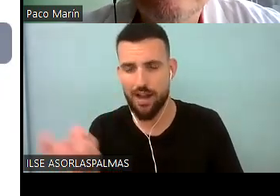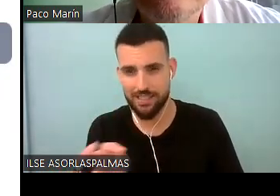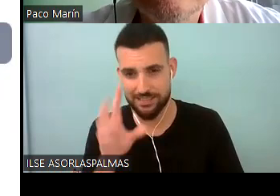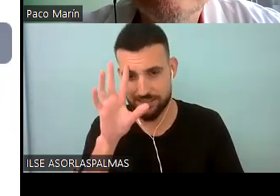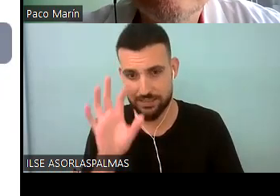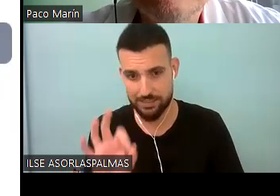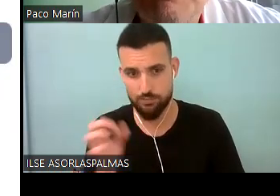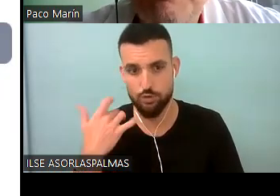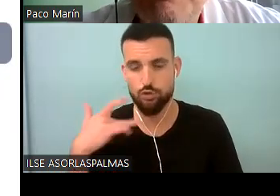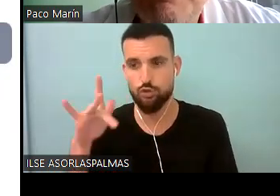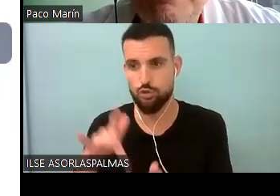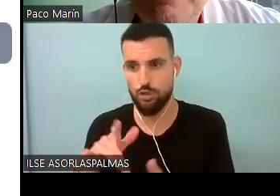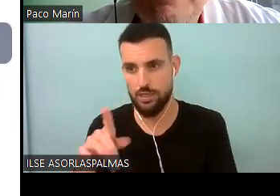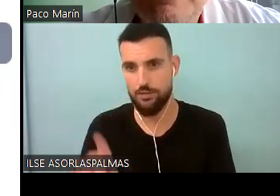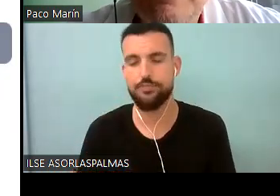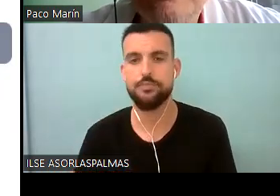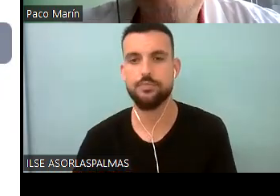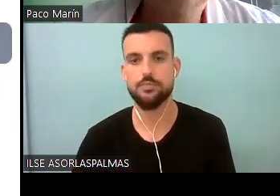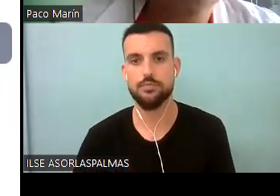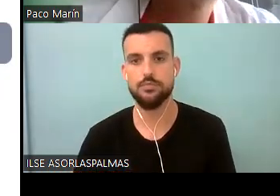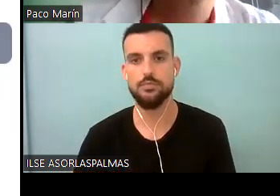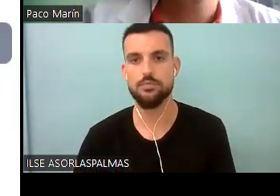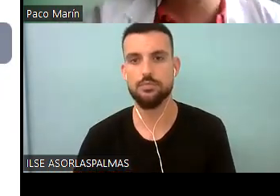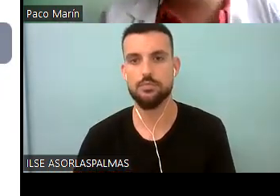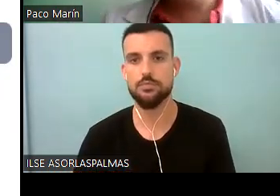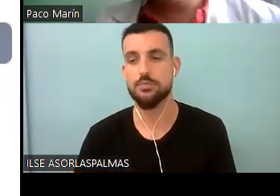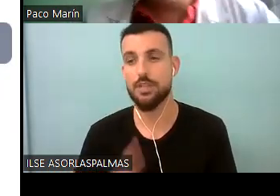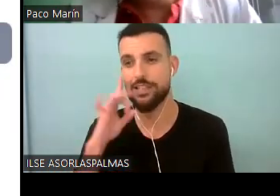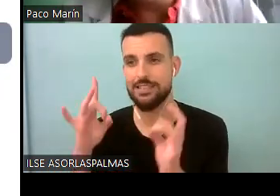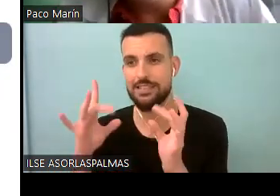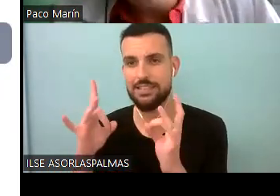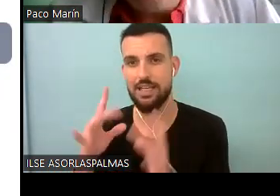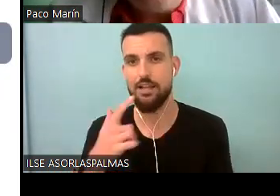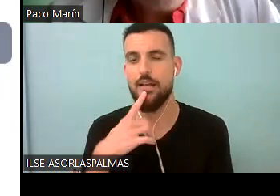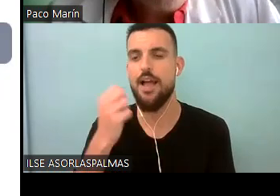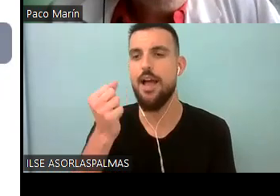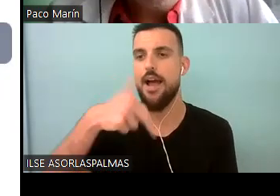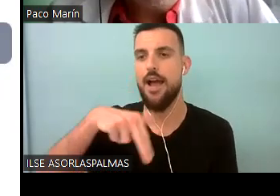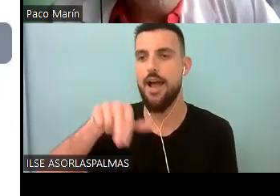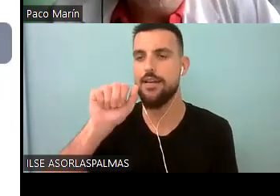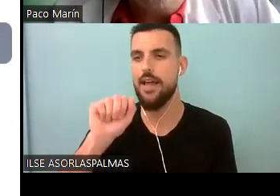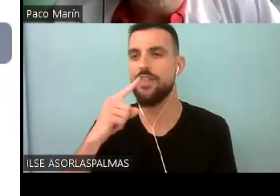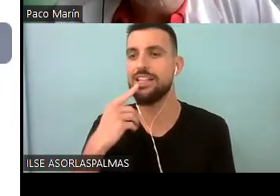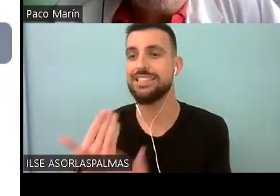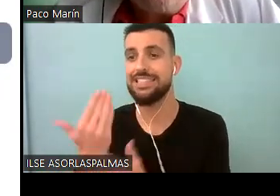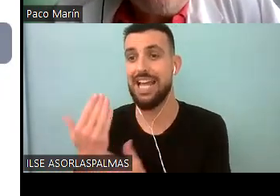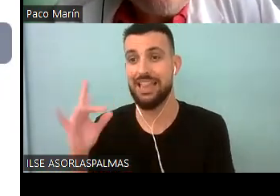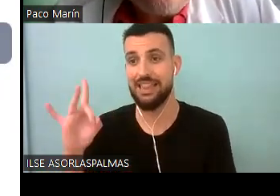Voy a ello. A ver, aquí está el chat. Dice Ana que ha